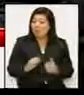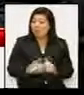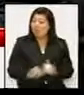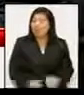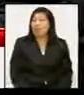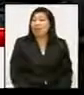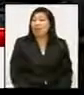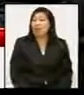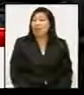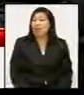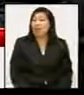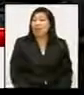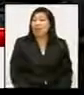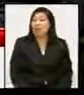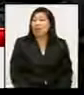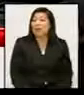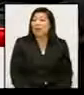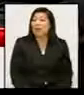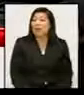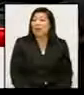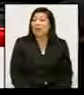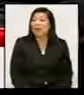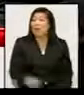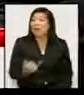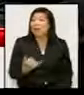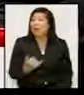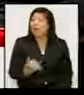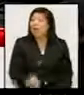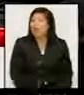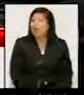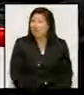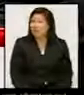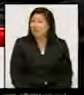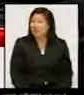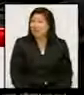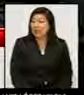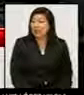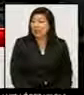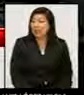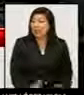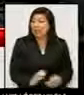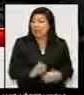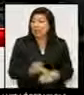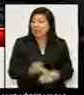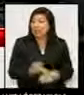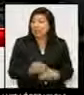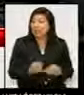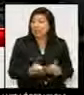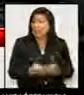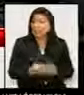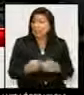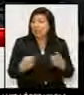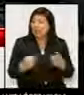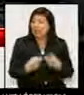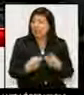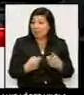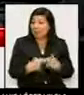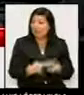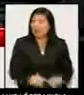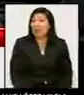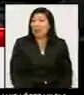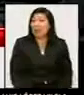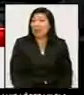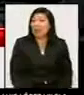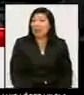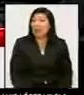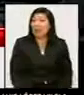malograron. Cuando, hoy día tú entras y puedes comprar por internet. Hemos hecho